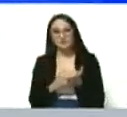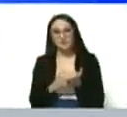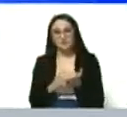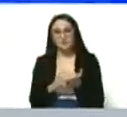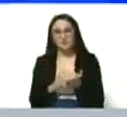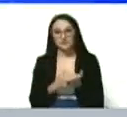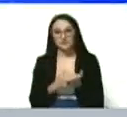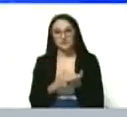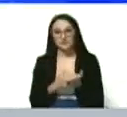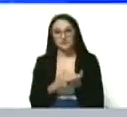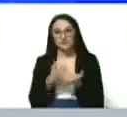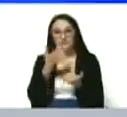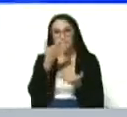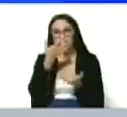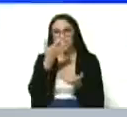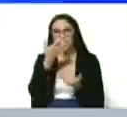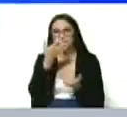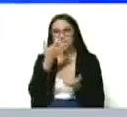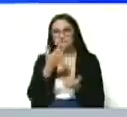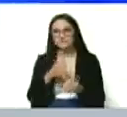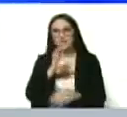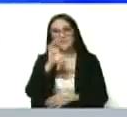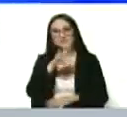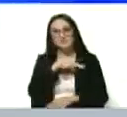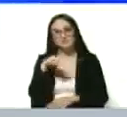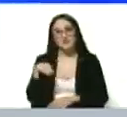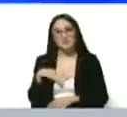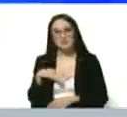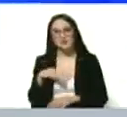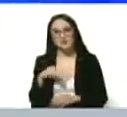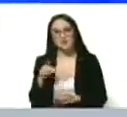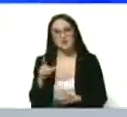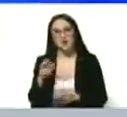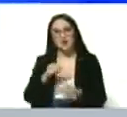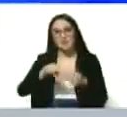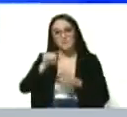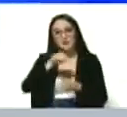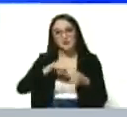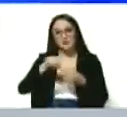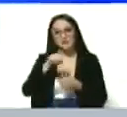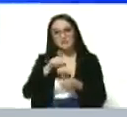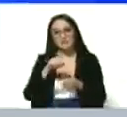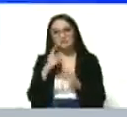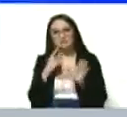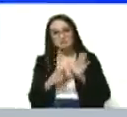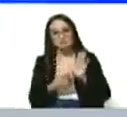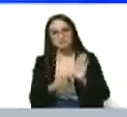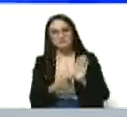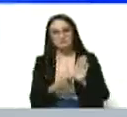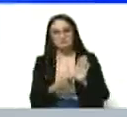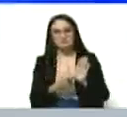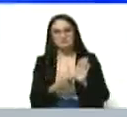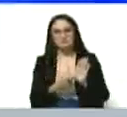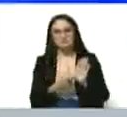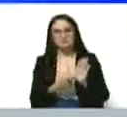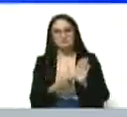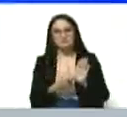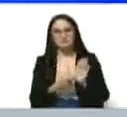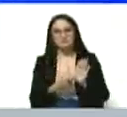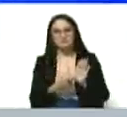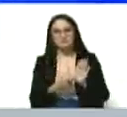apoyo con base a que la OPEP y los países miembros de la Declaración de Cooperación han demostrado